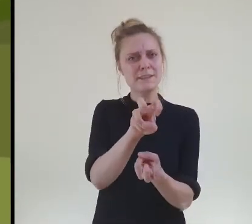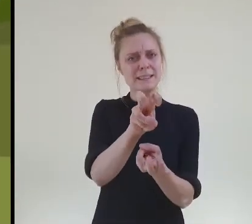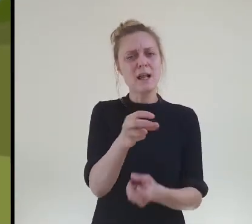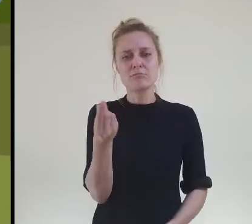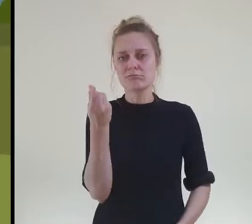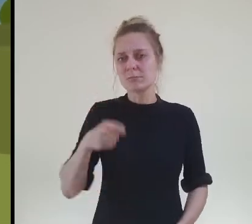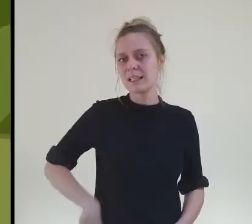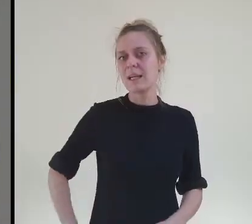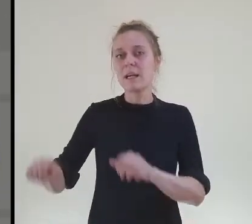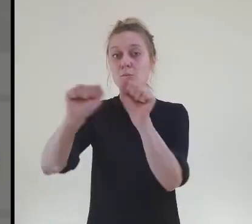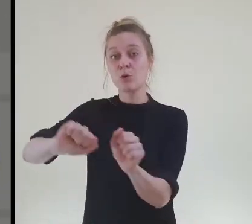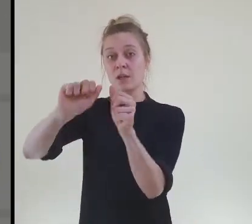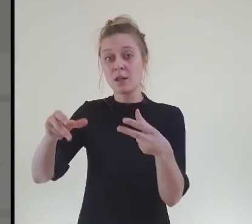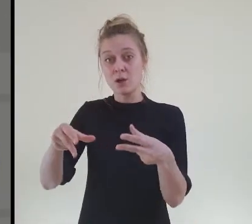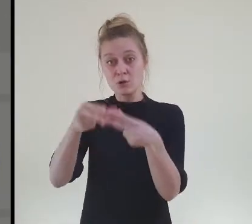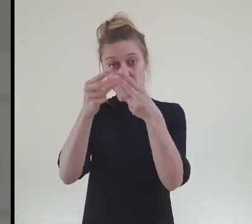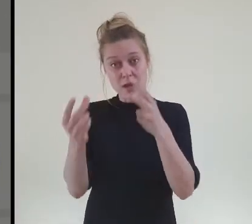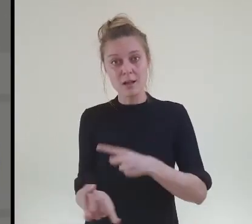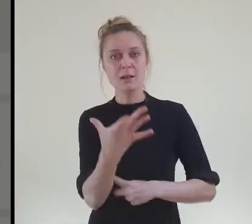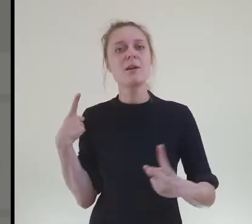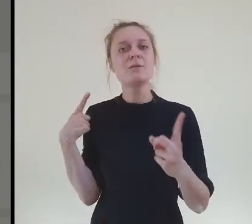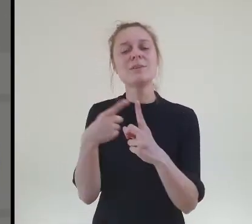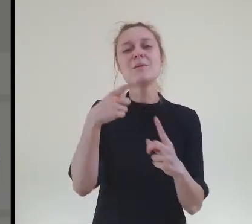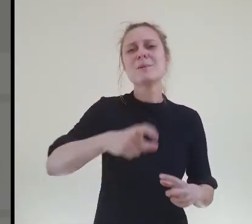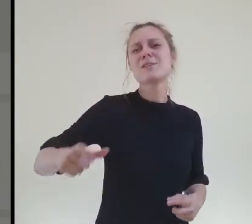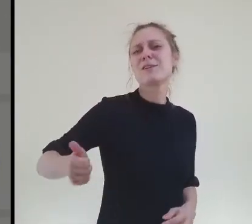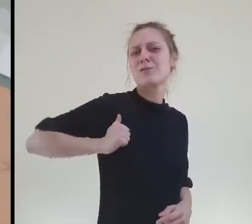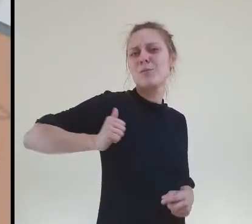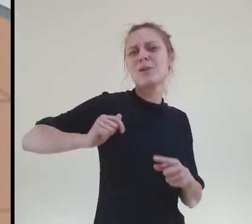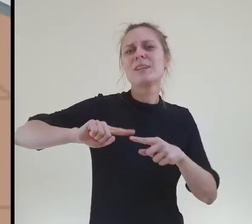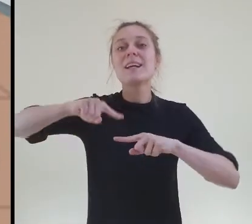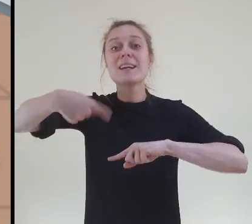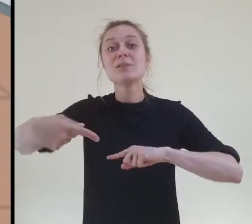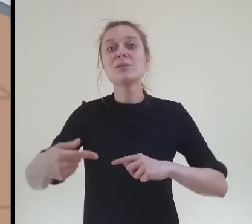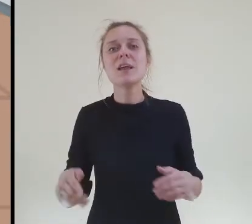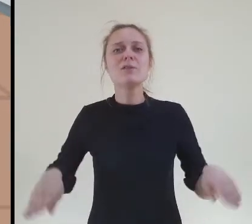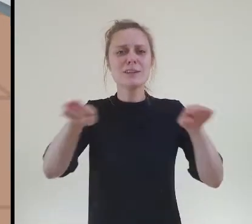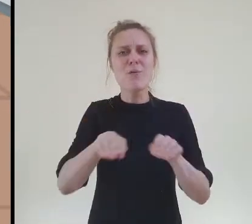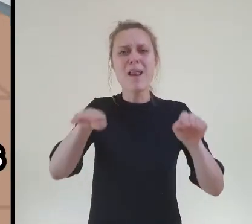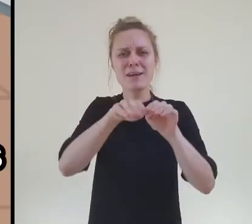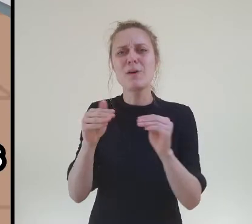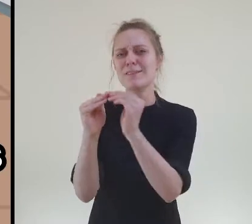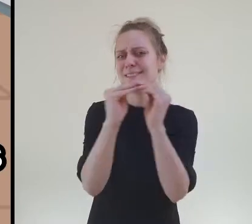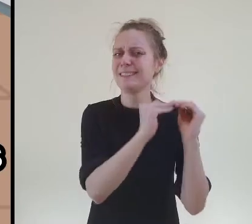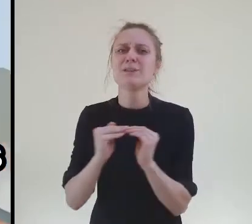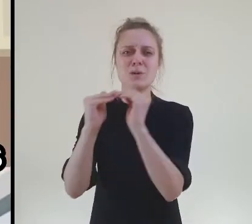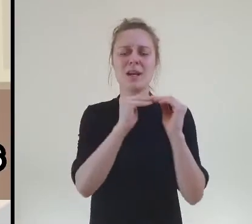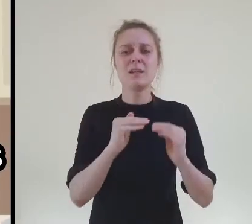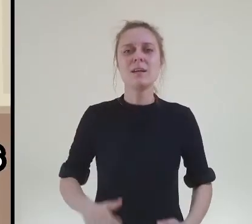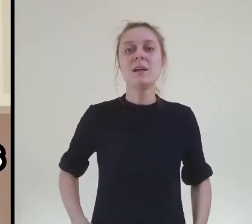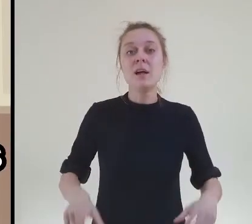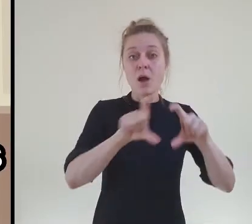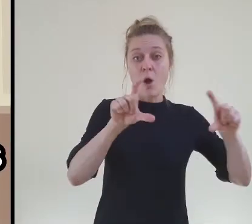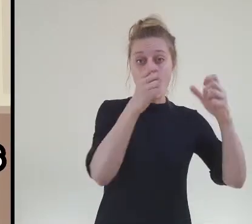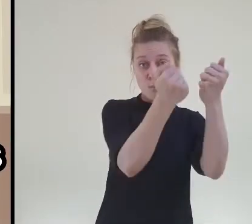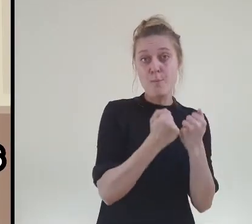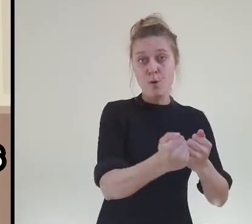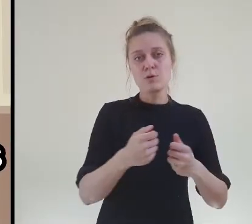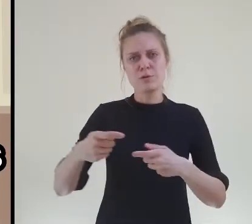de protección social que fomenten la igualdad de oportunidades y de resultados entre personas, mejorar cómo funcionan las